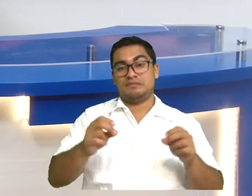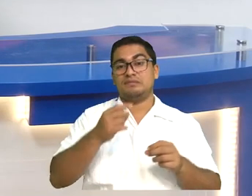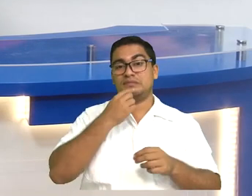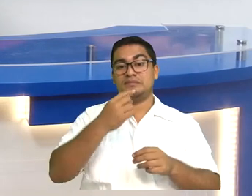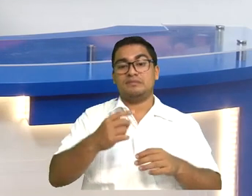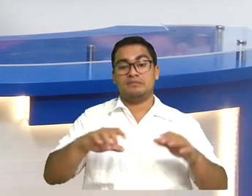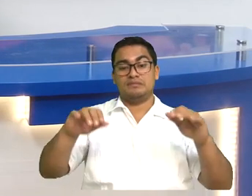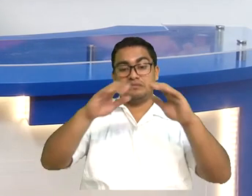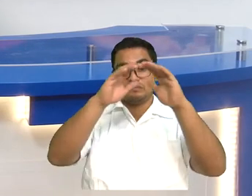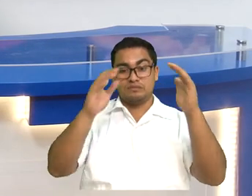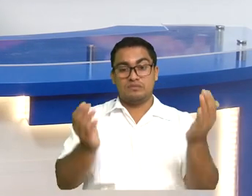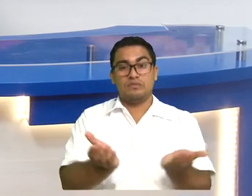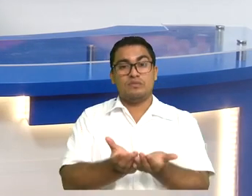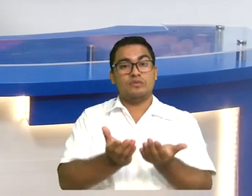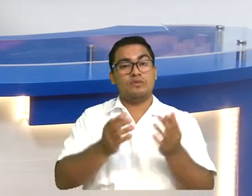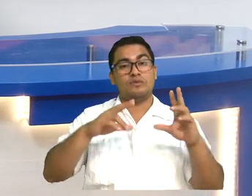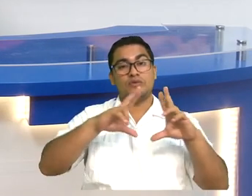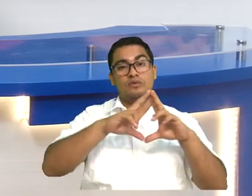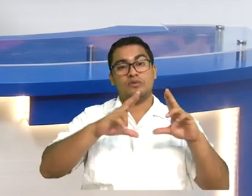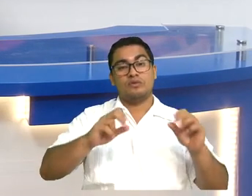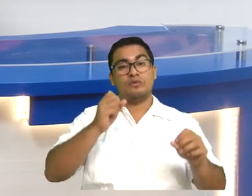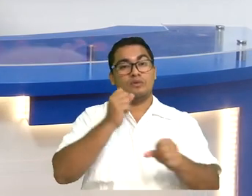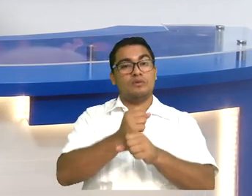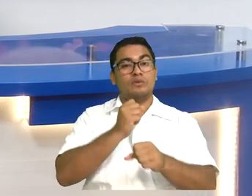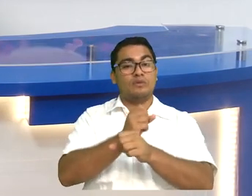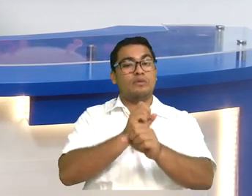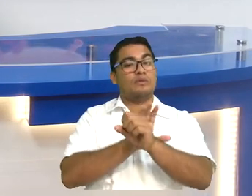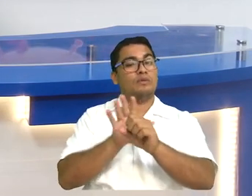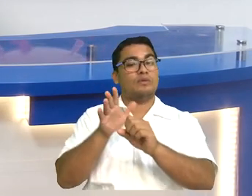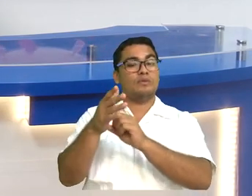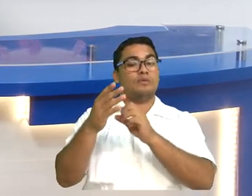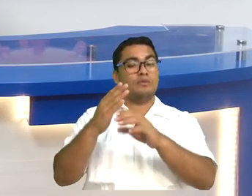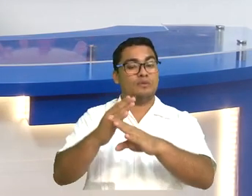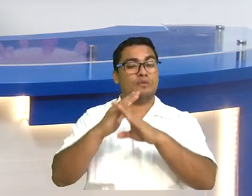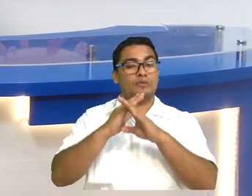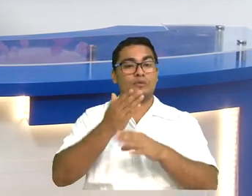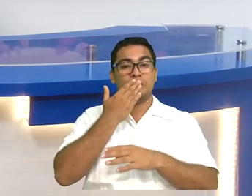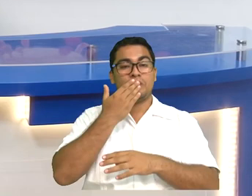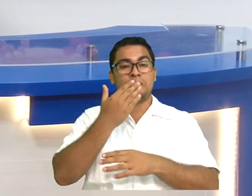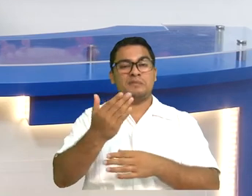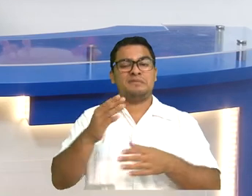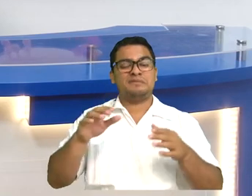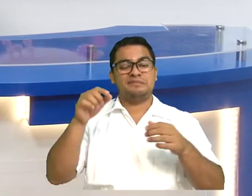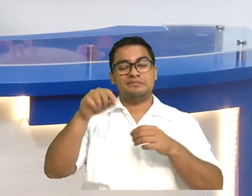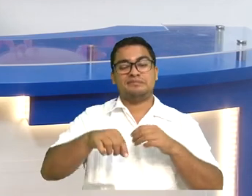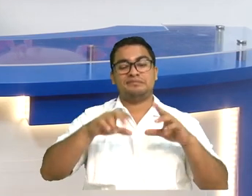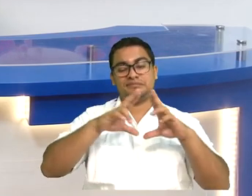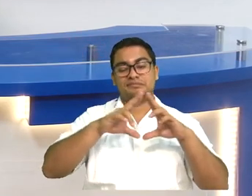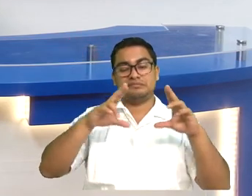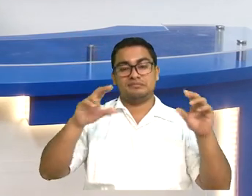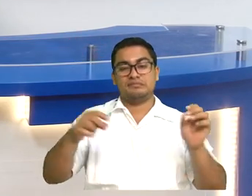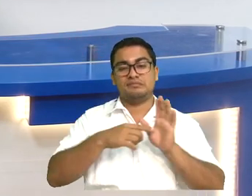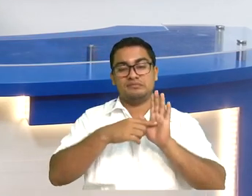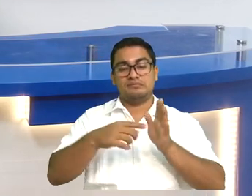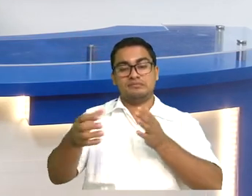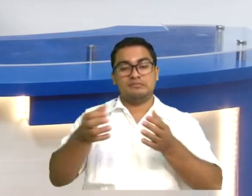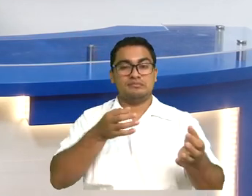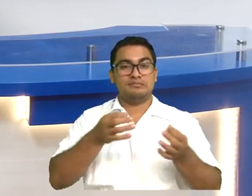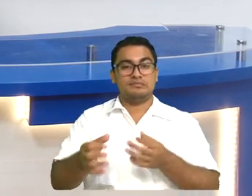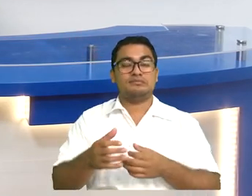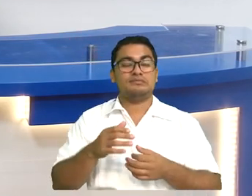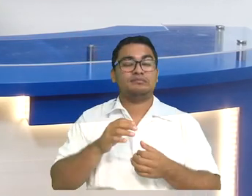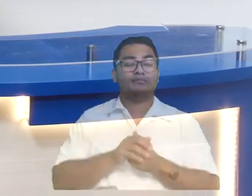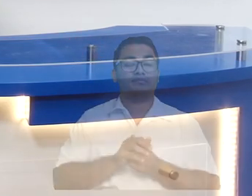nivel internacional por su labor en torno a la contención y prevención del COVID-19 en nuestro territorio. Veamos más detalles